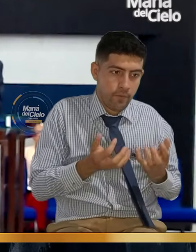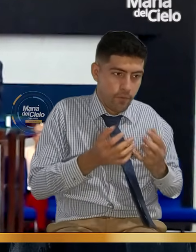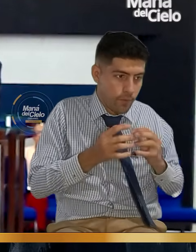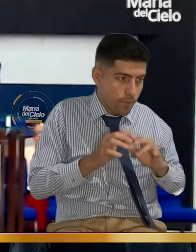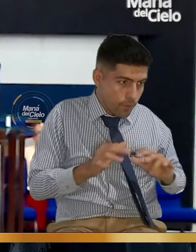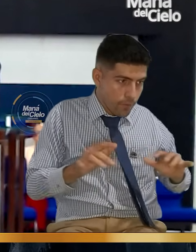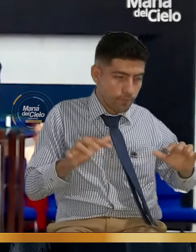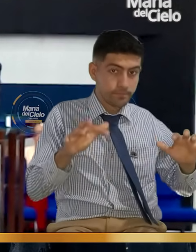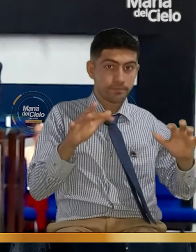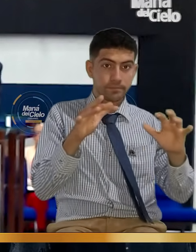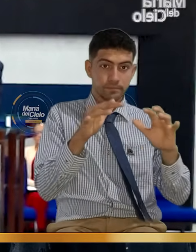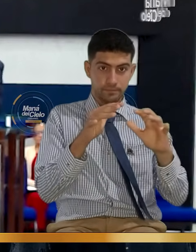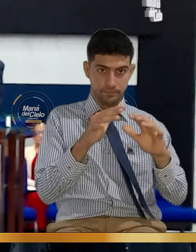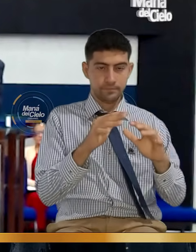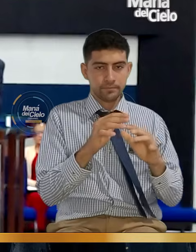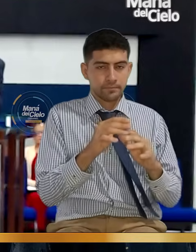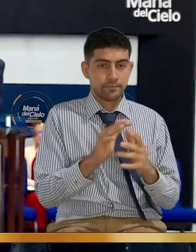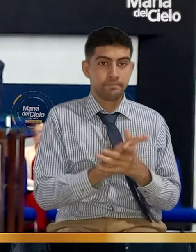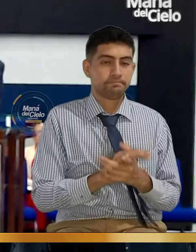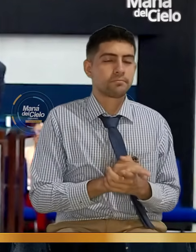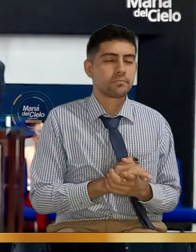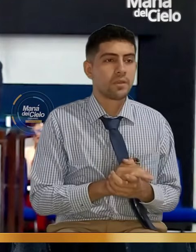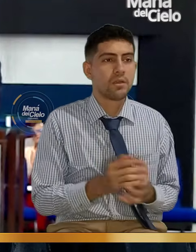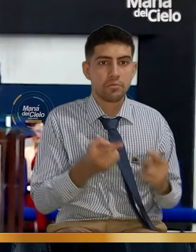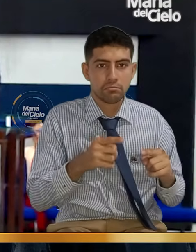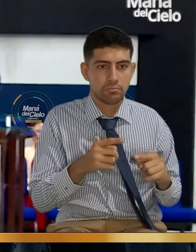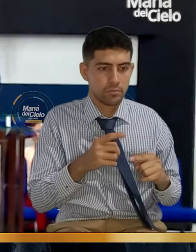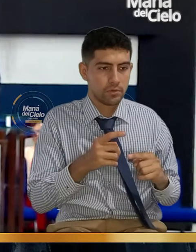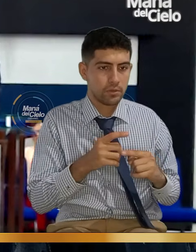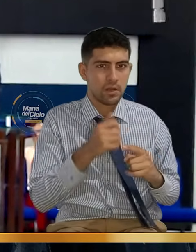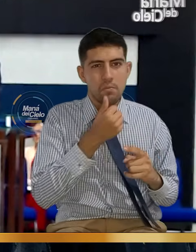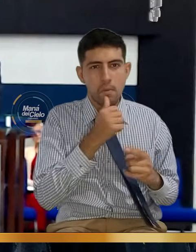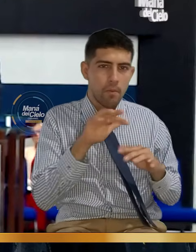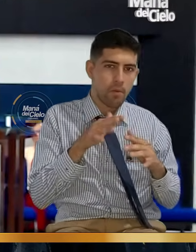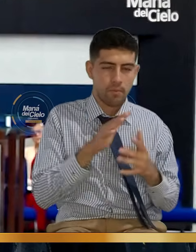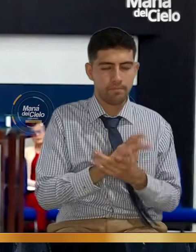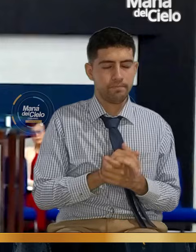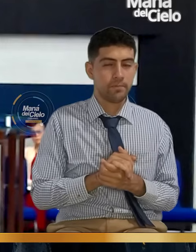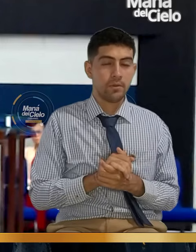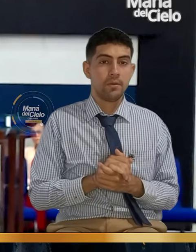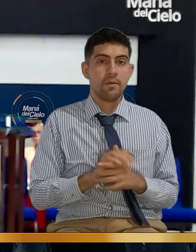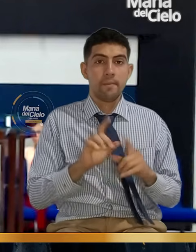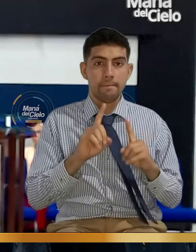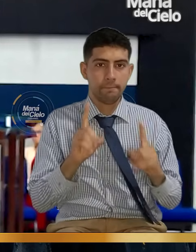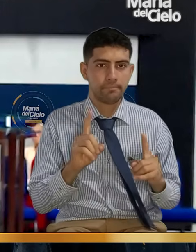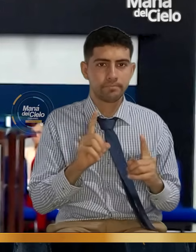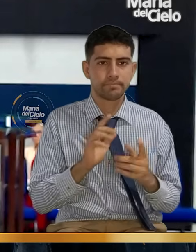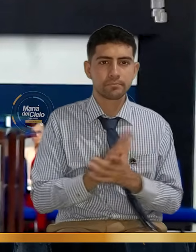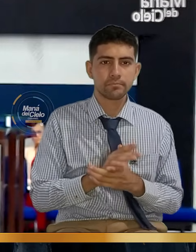iremos encontrándonos con el Señor en las nubes. Cristo viene.